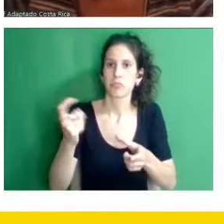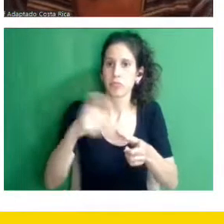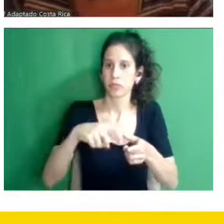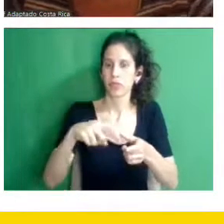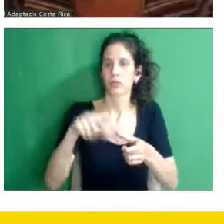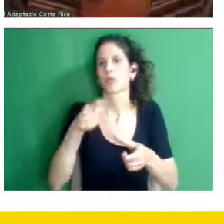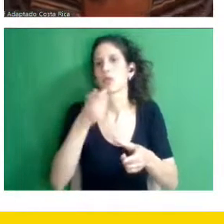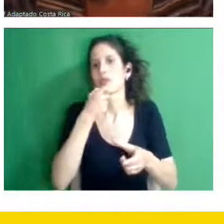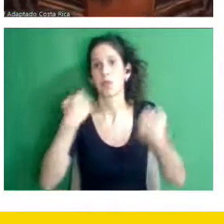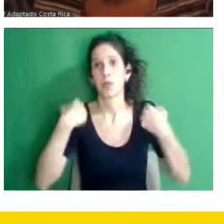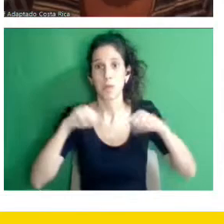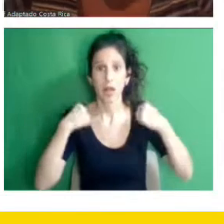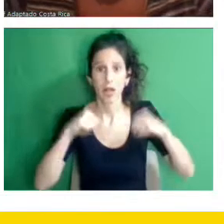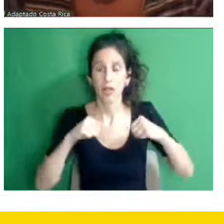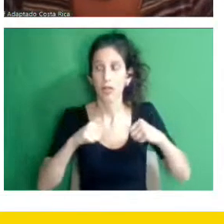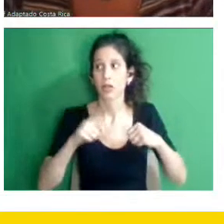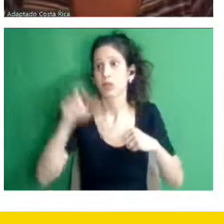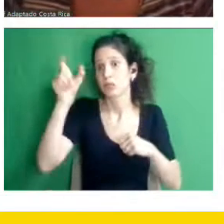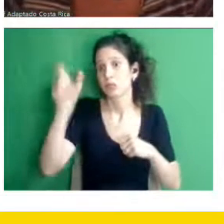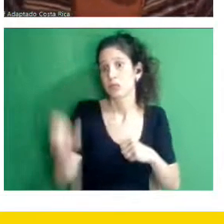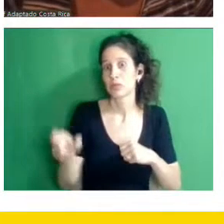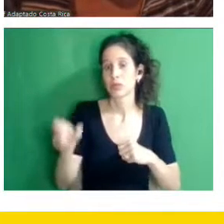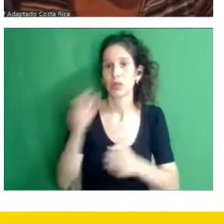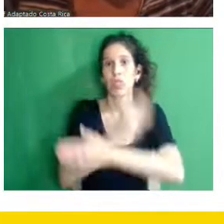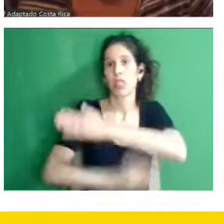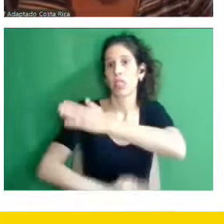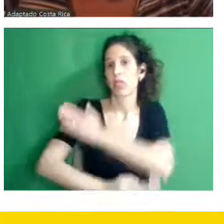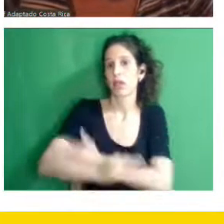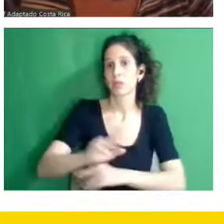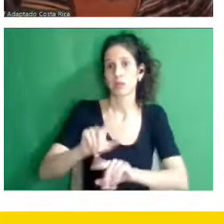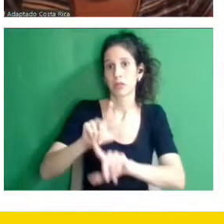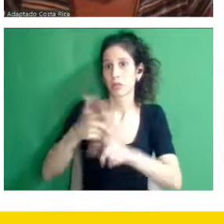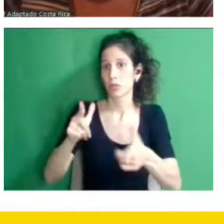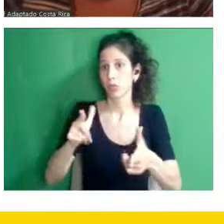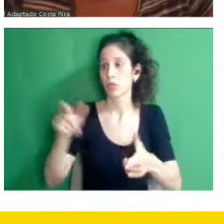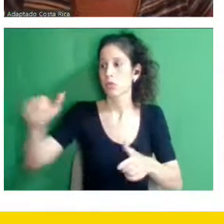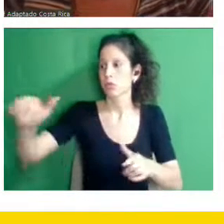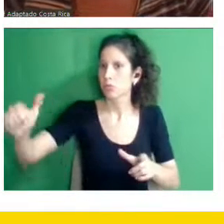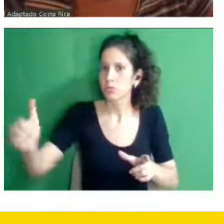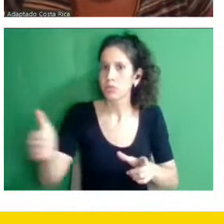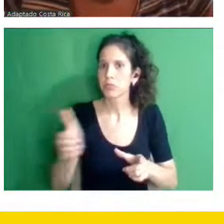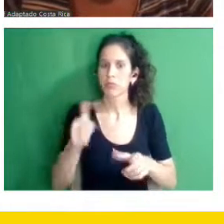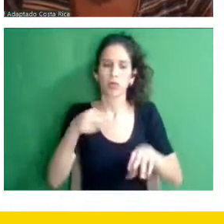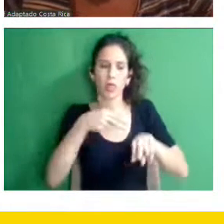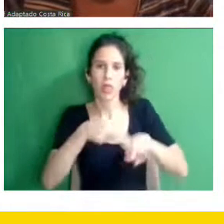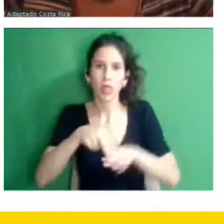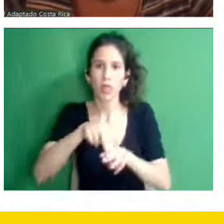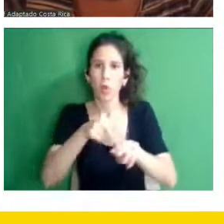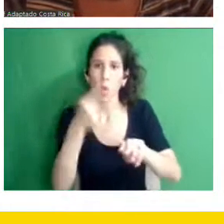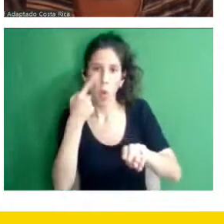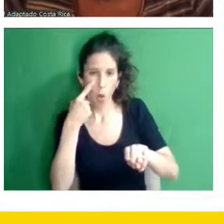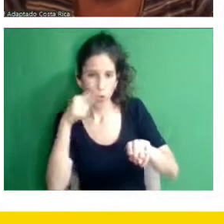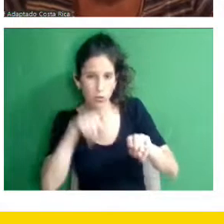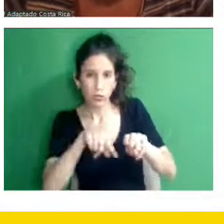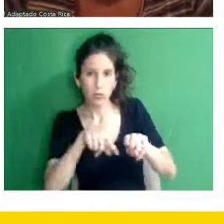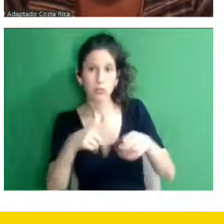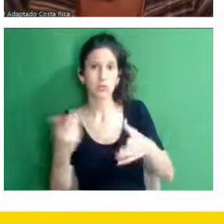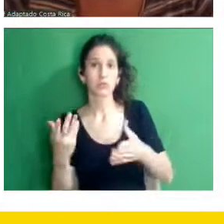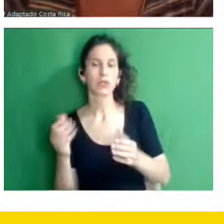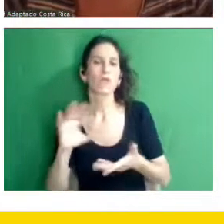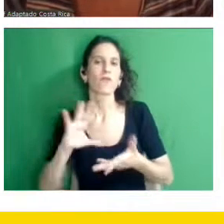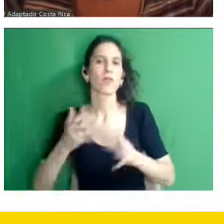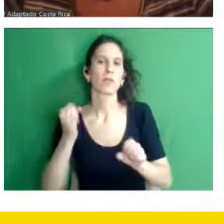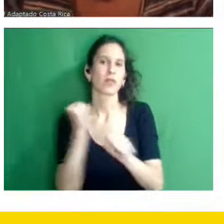tal vez tienen conocimiento del surfing o que pueden apoyar como con trabajo voluntario en cualquier cosa, se van